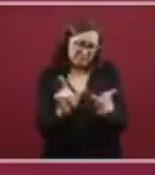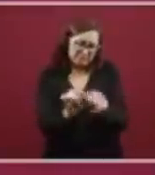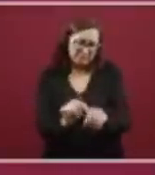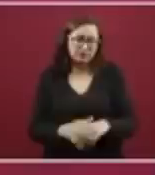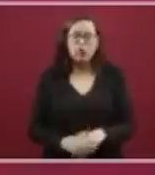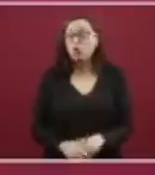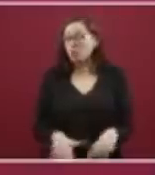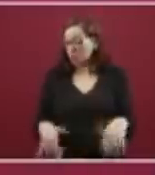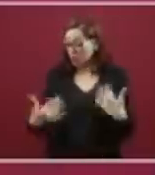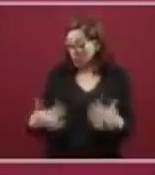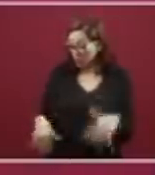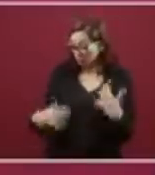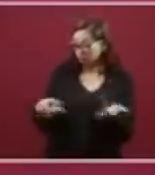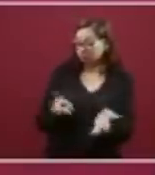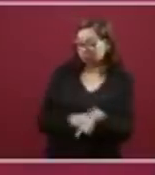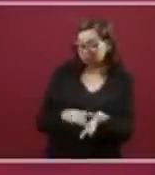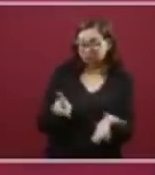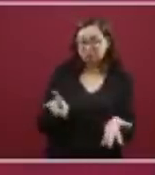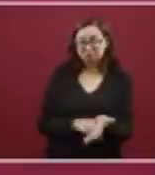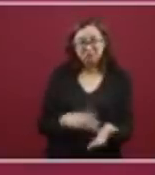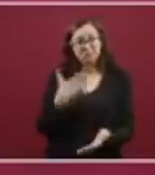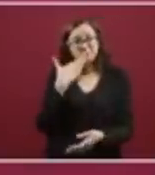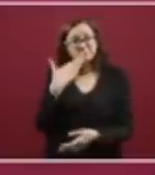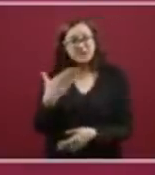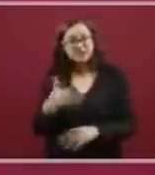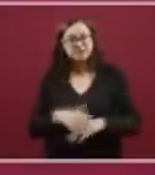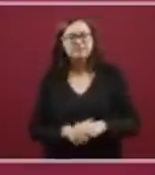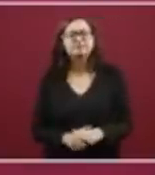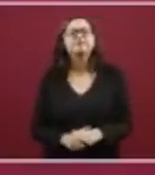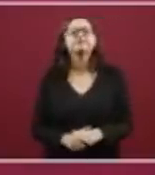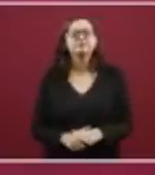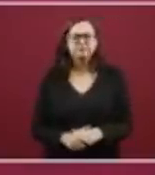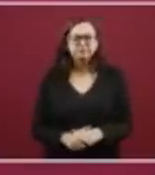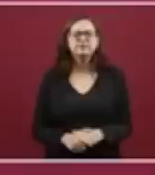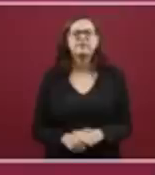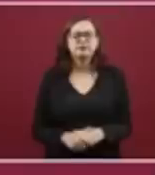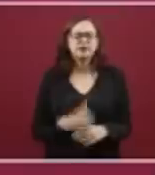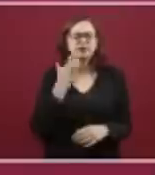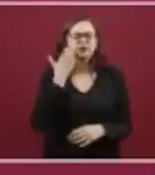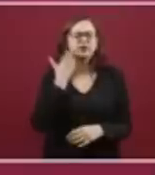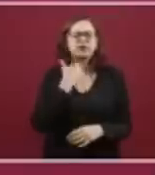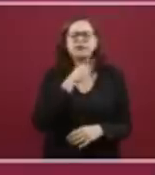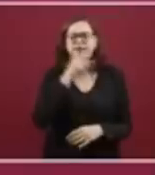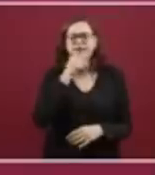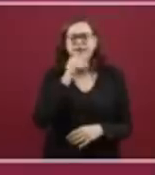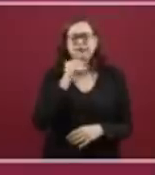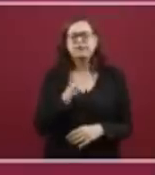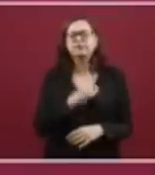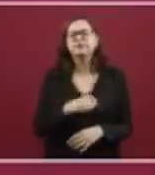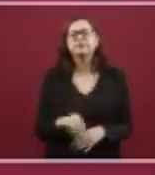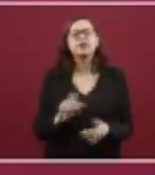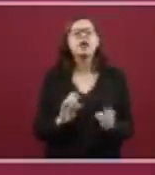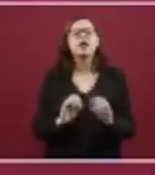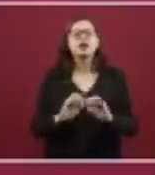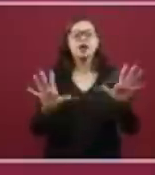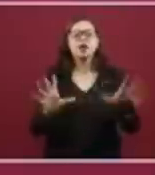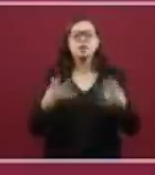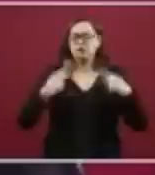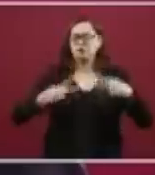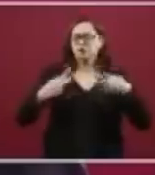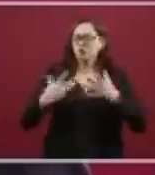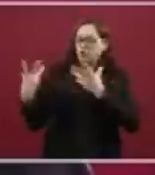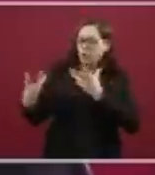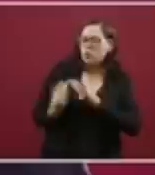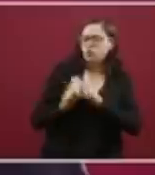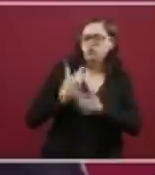aportación. Y desde luego que nos están acompañando los ciudadanos en todo este proceso y